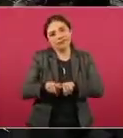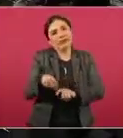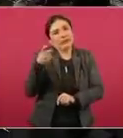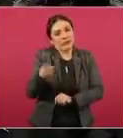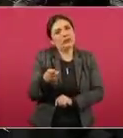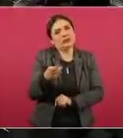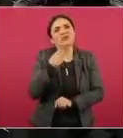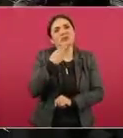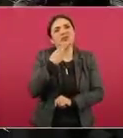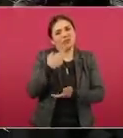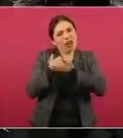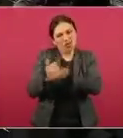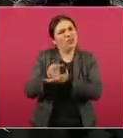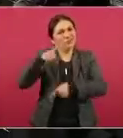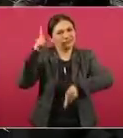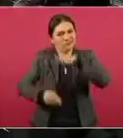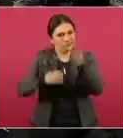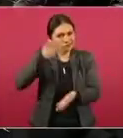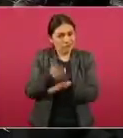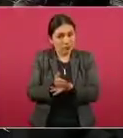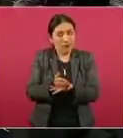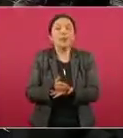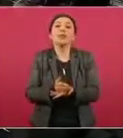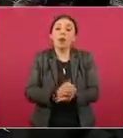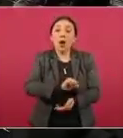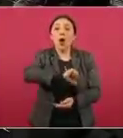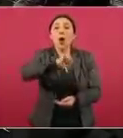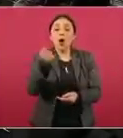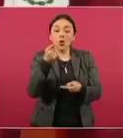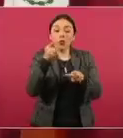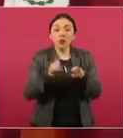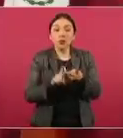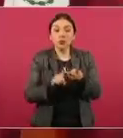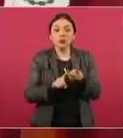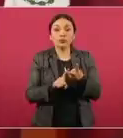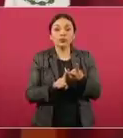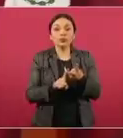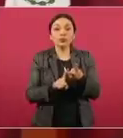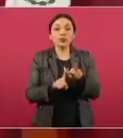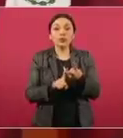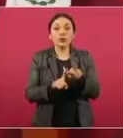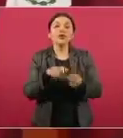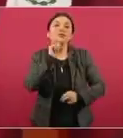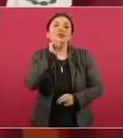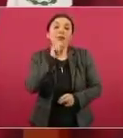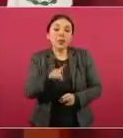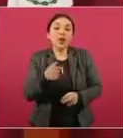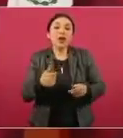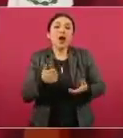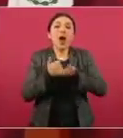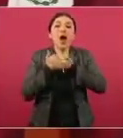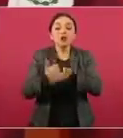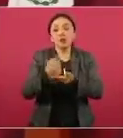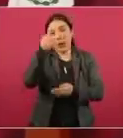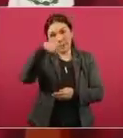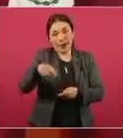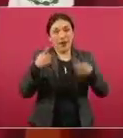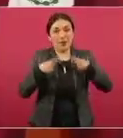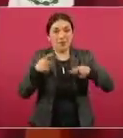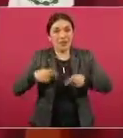Lo segundo es también, pues, darle la facilidad a la